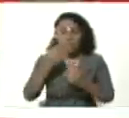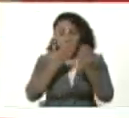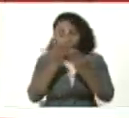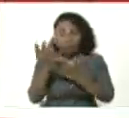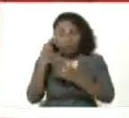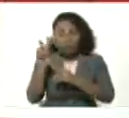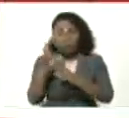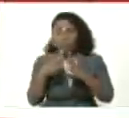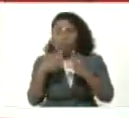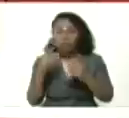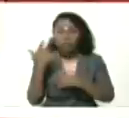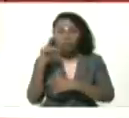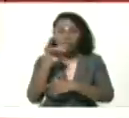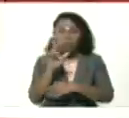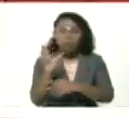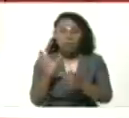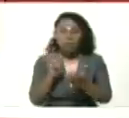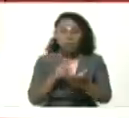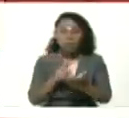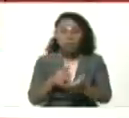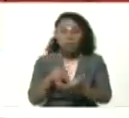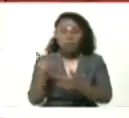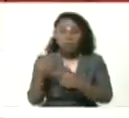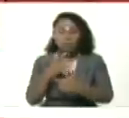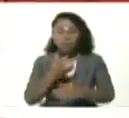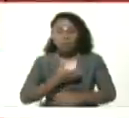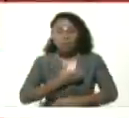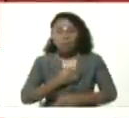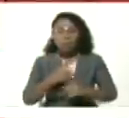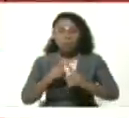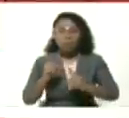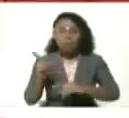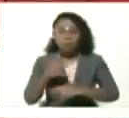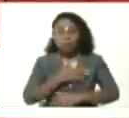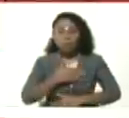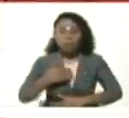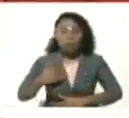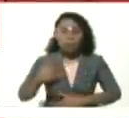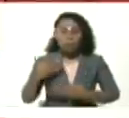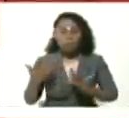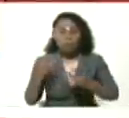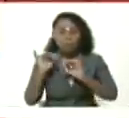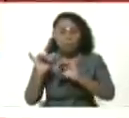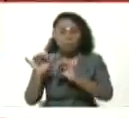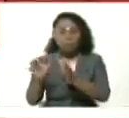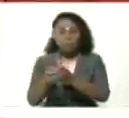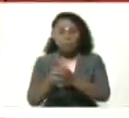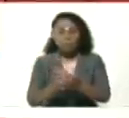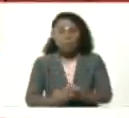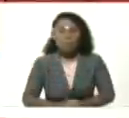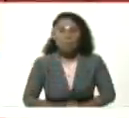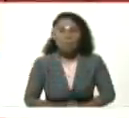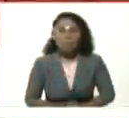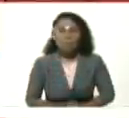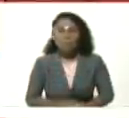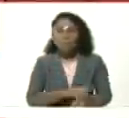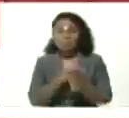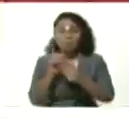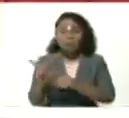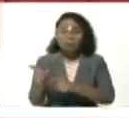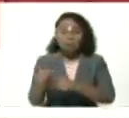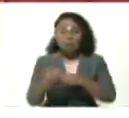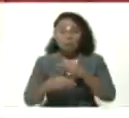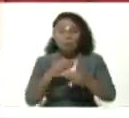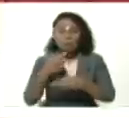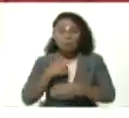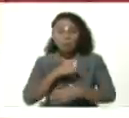todos tienen candidatos a alcaldes, pero es por deseo del mismo partido. Entonces, eso lo compensamos